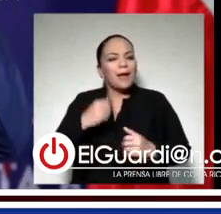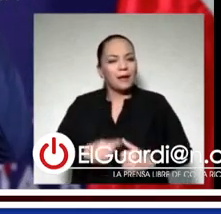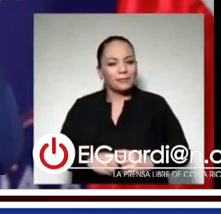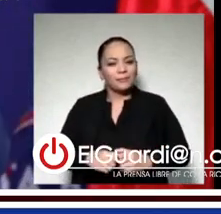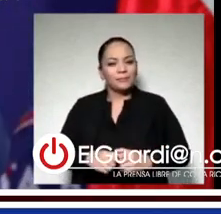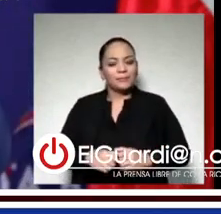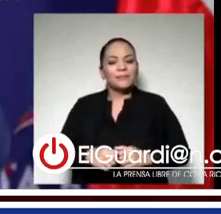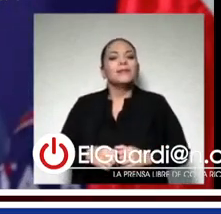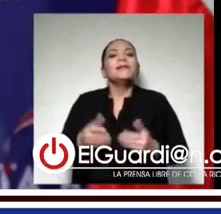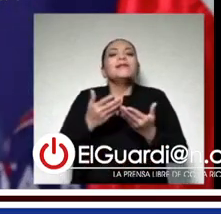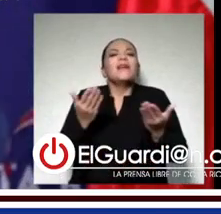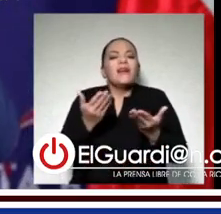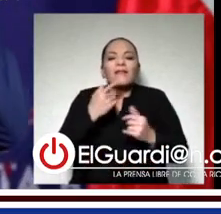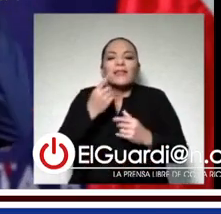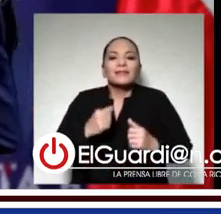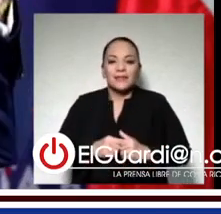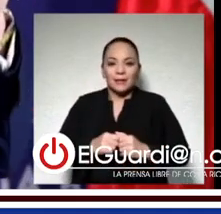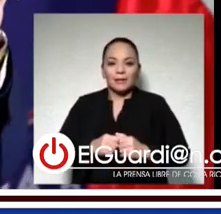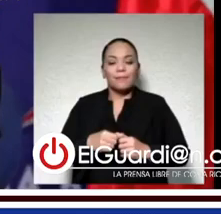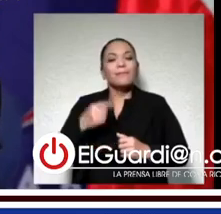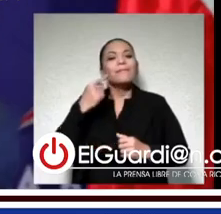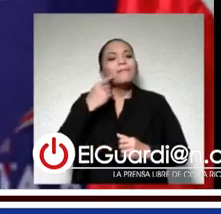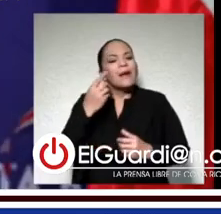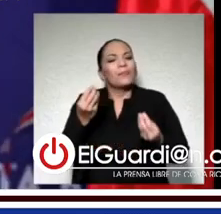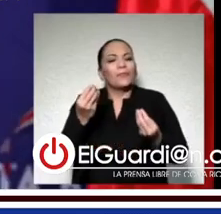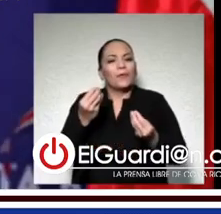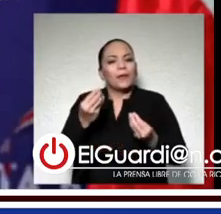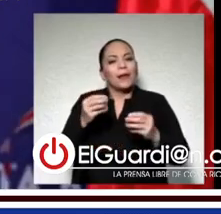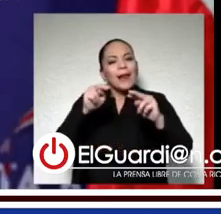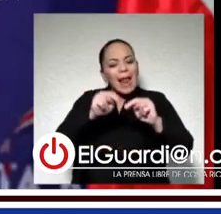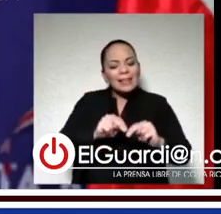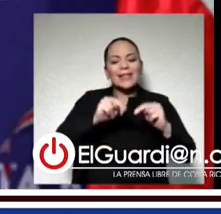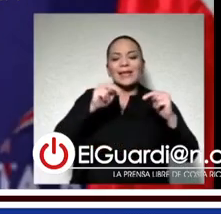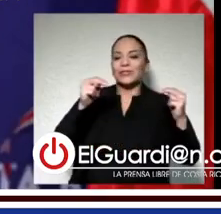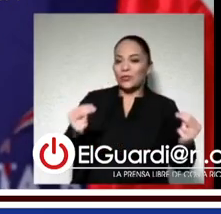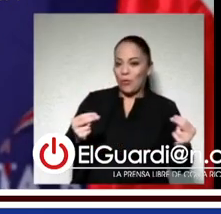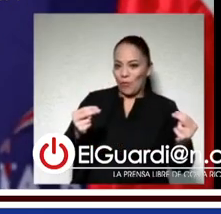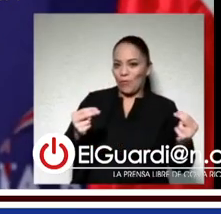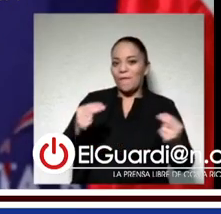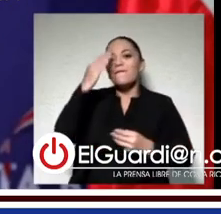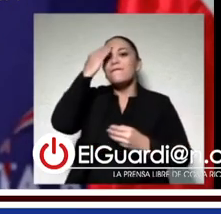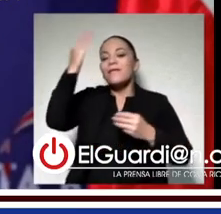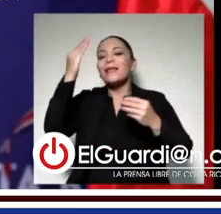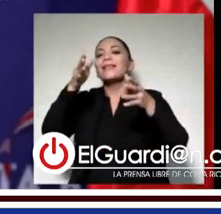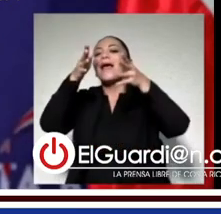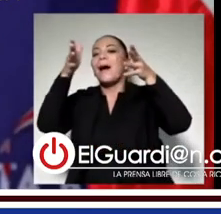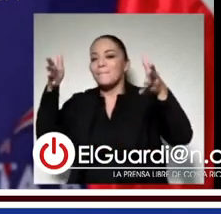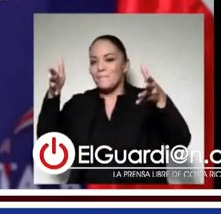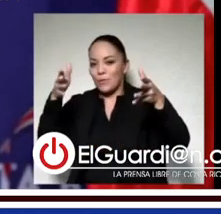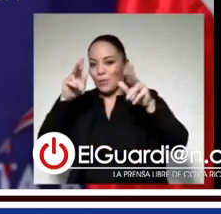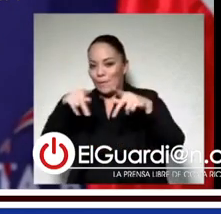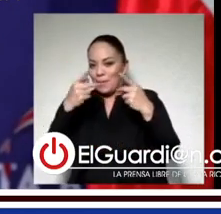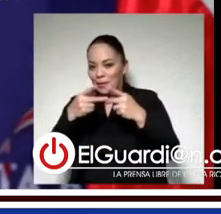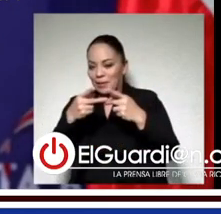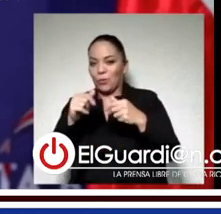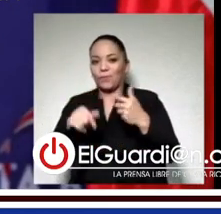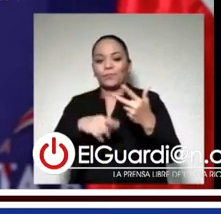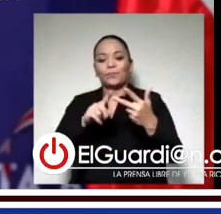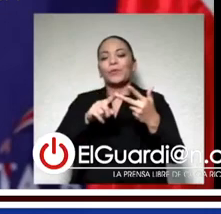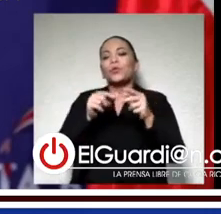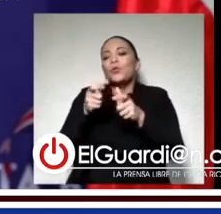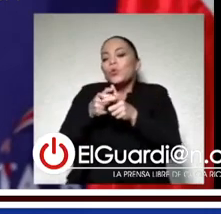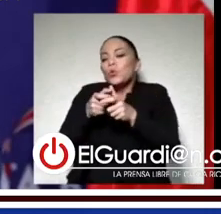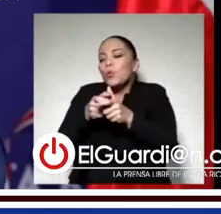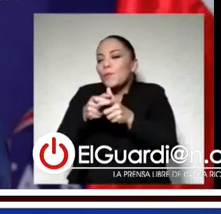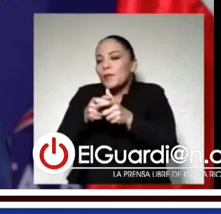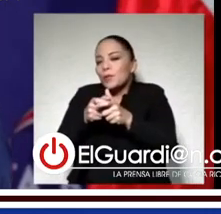al pueblo de Costa Rica que el Frente Amplio y la Nación y un subgrupito de diputados de Liberación